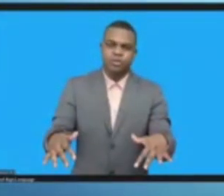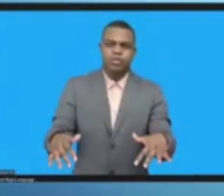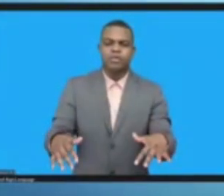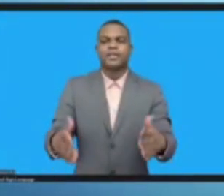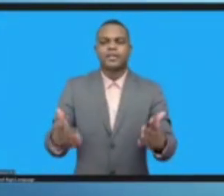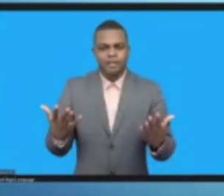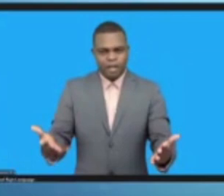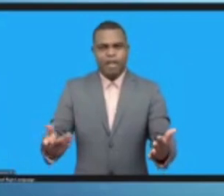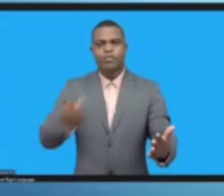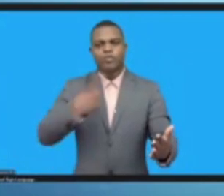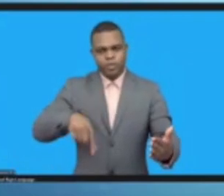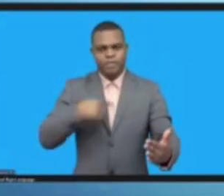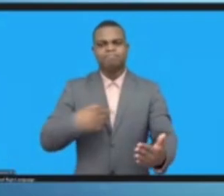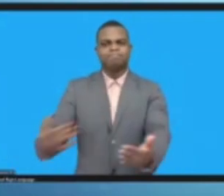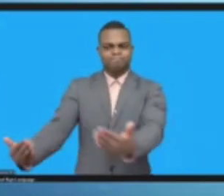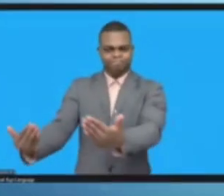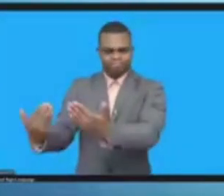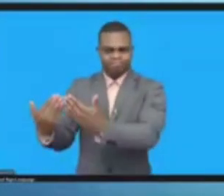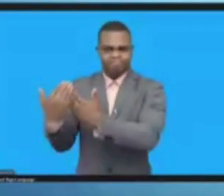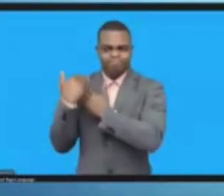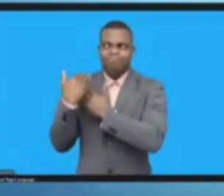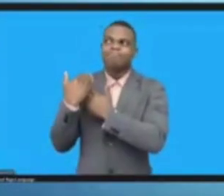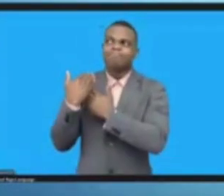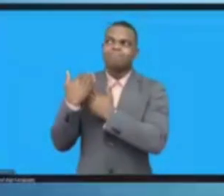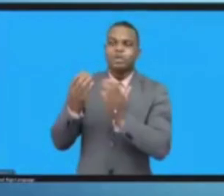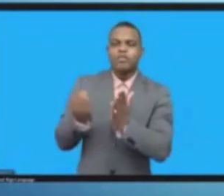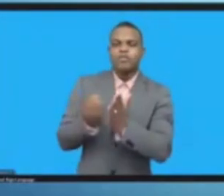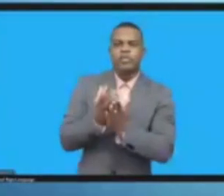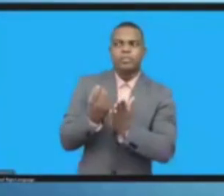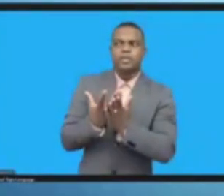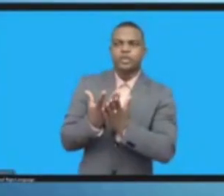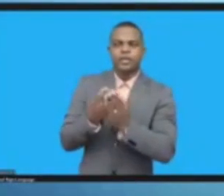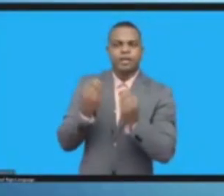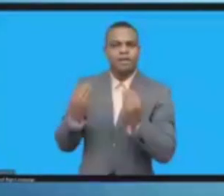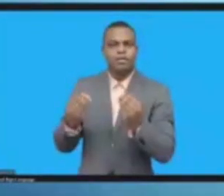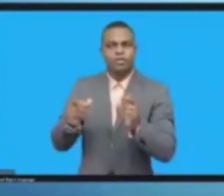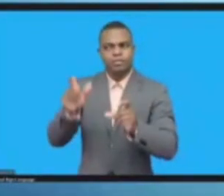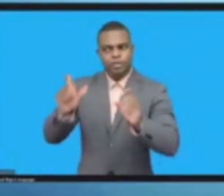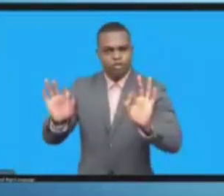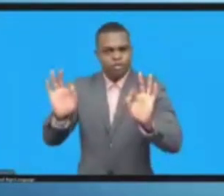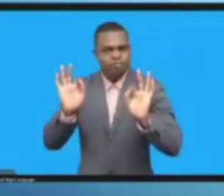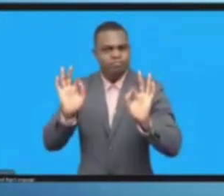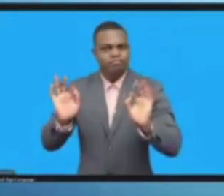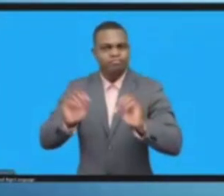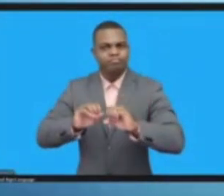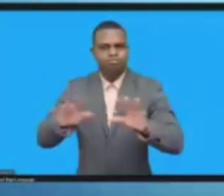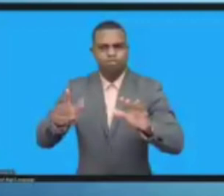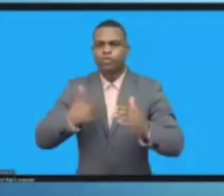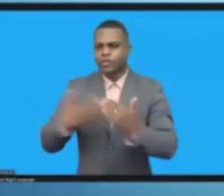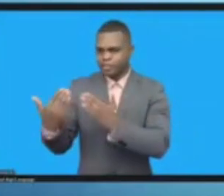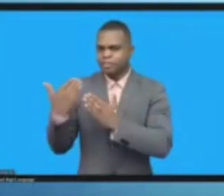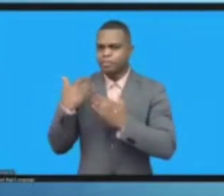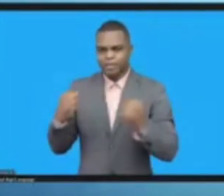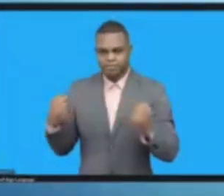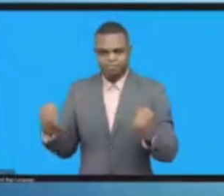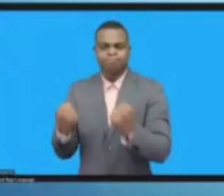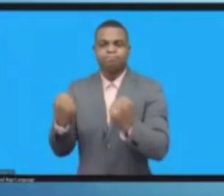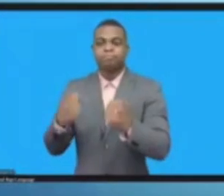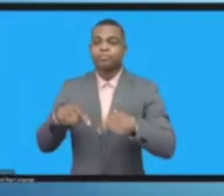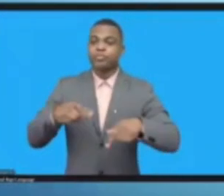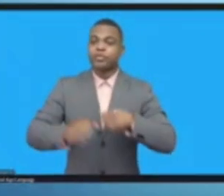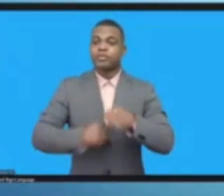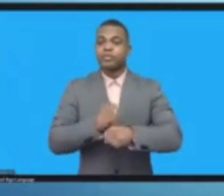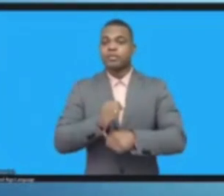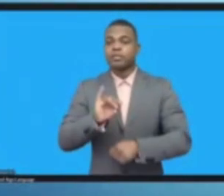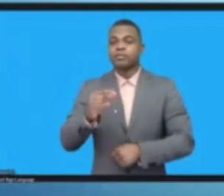este año el igf llega en un momento difícil para los gobiernos que buscan formas de Conectar a sus